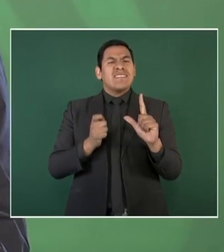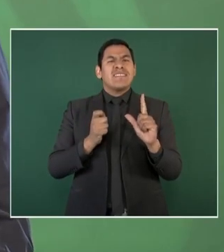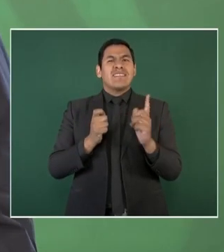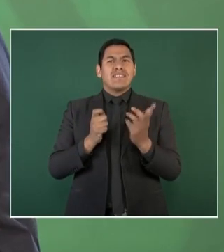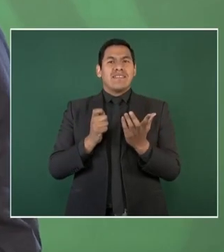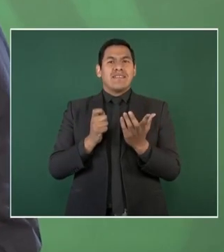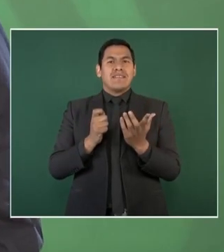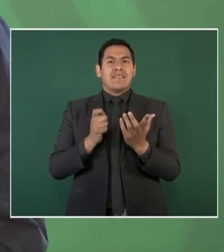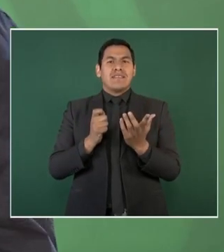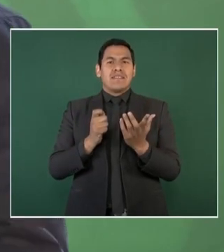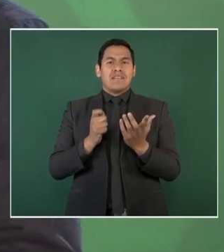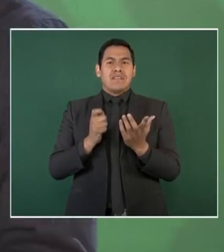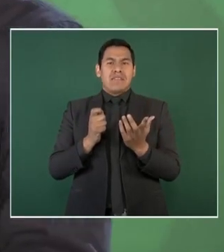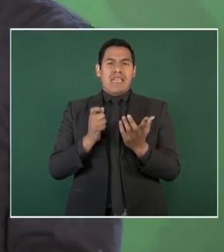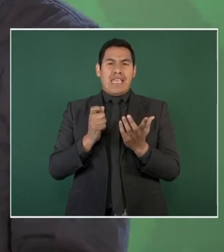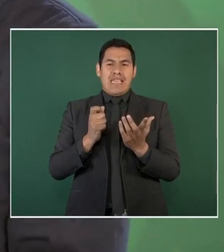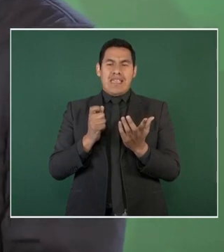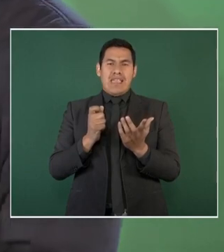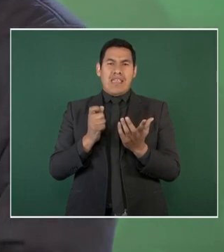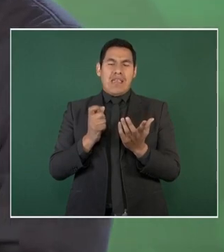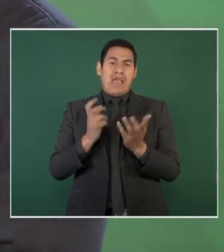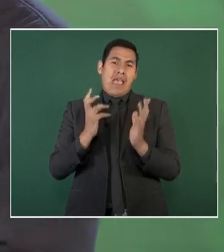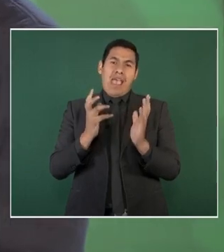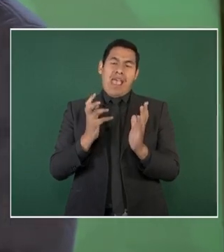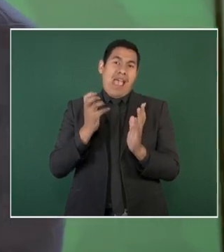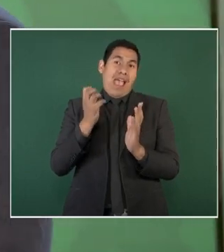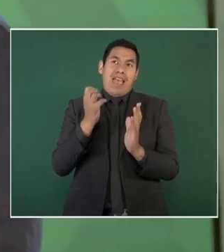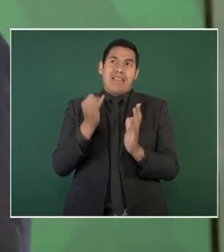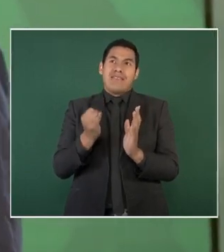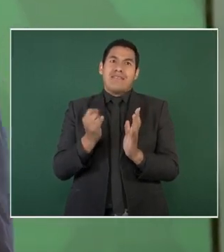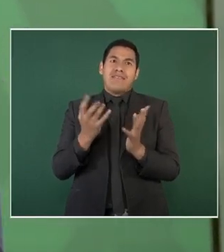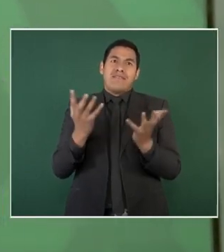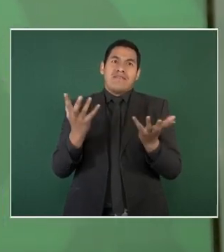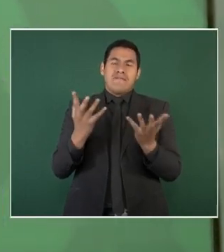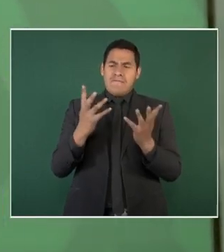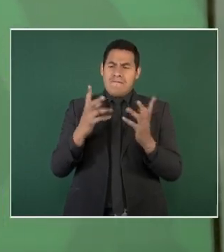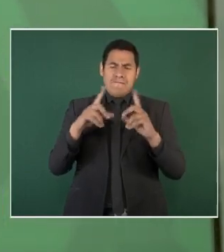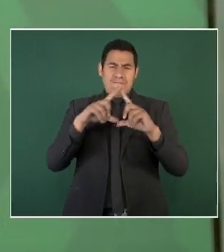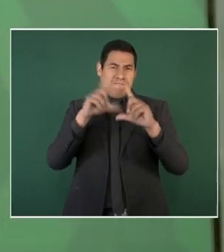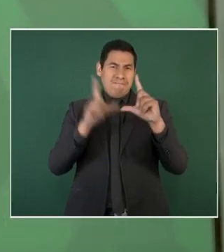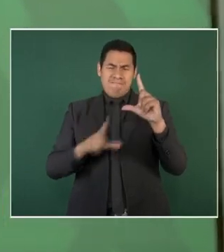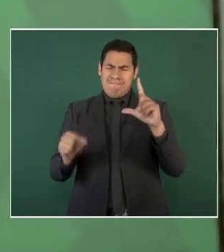lo decidió la naturaleza, el creador, tiene muchos recursos